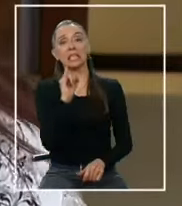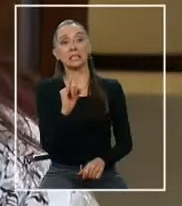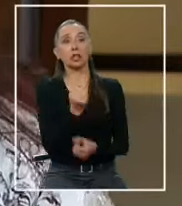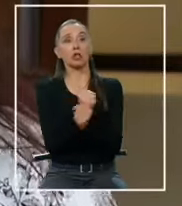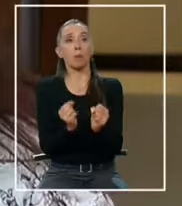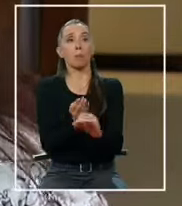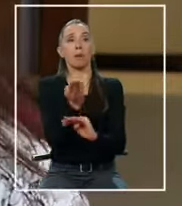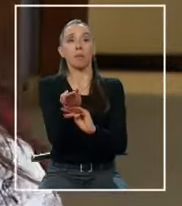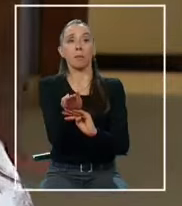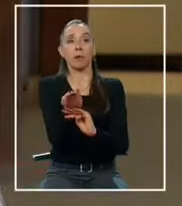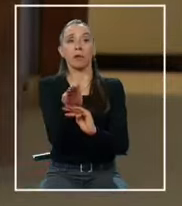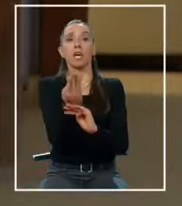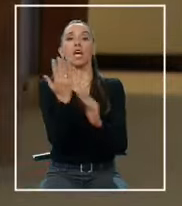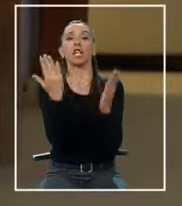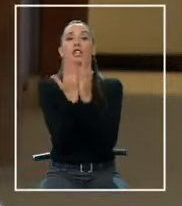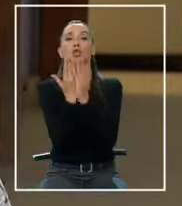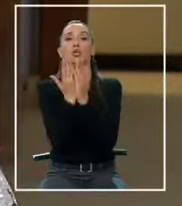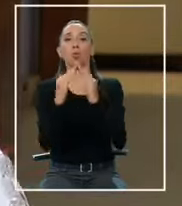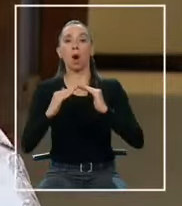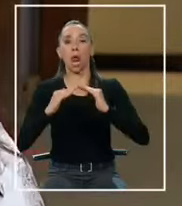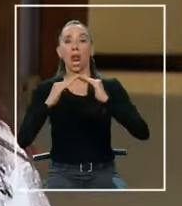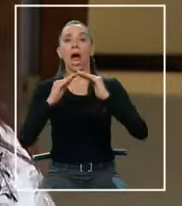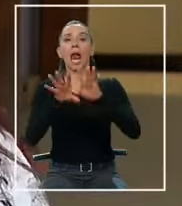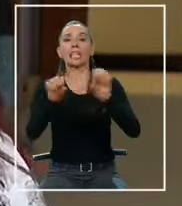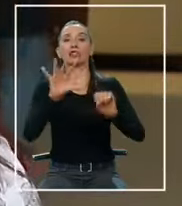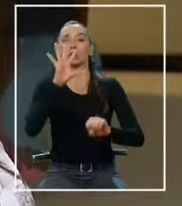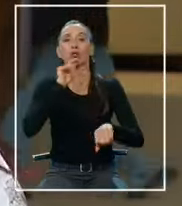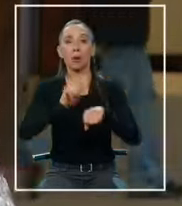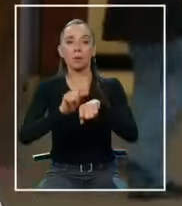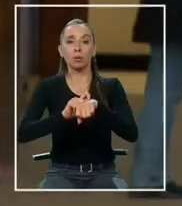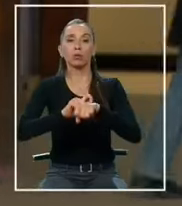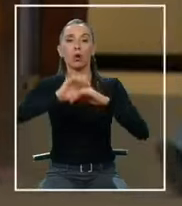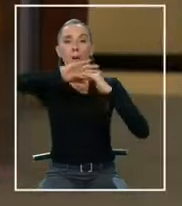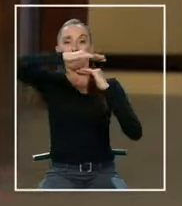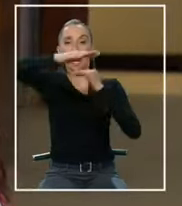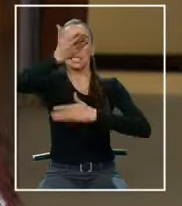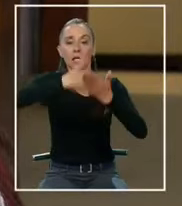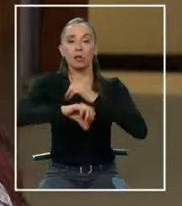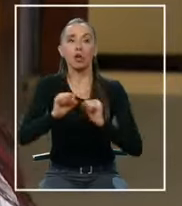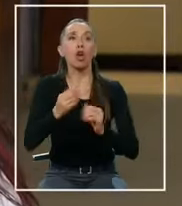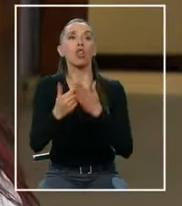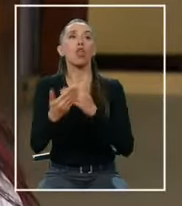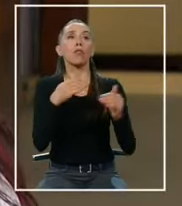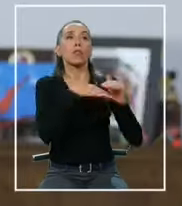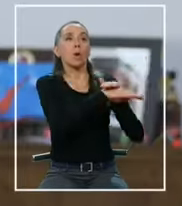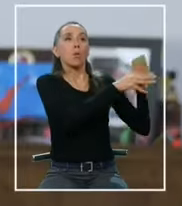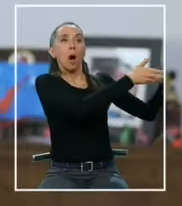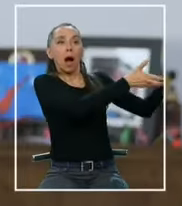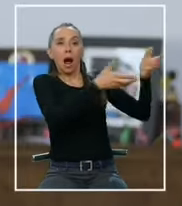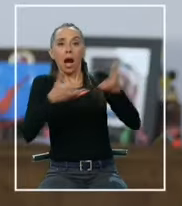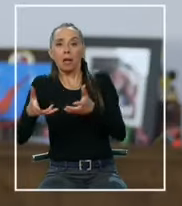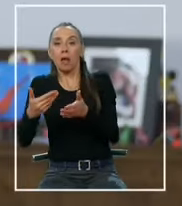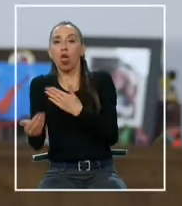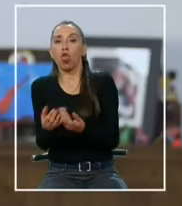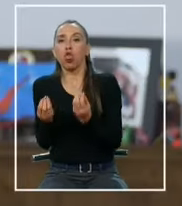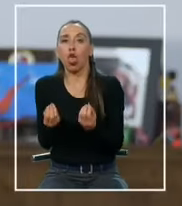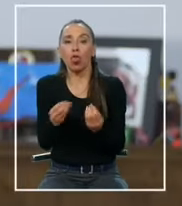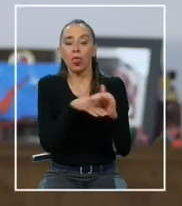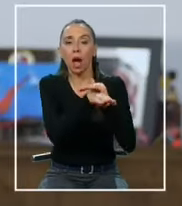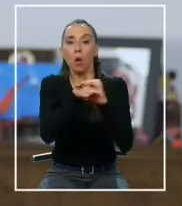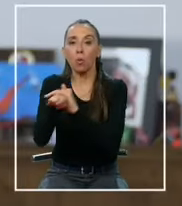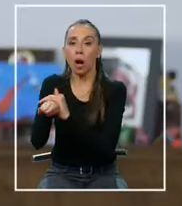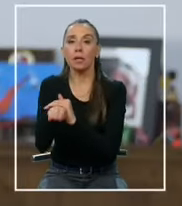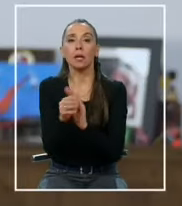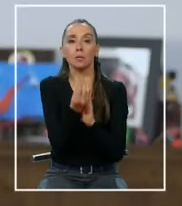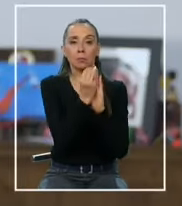el colegio en 5 minutos. Tampoco podemos cambiar las planchas en 5 minutos. ¿Dónde vamos a guardar lo que llegue? Actualmente se están elaborando las